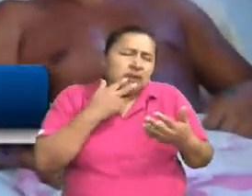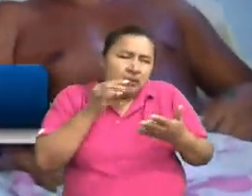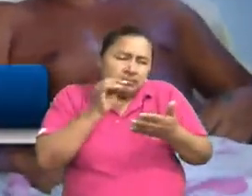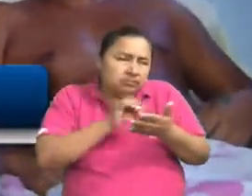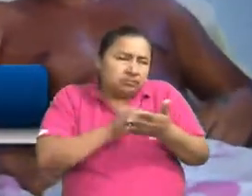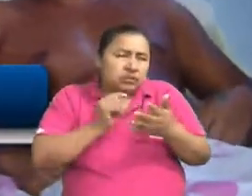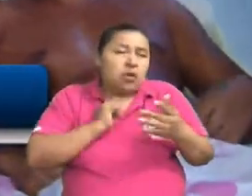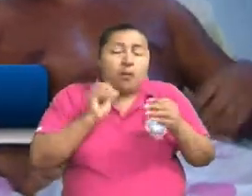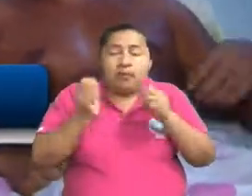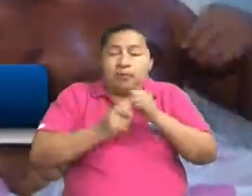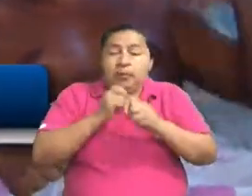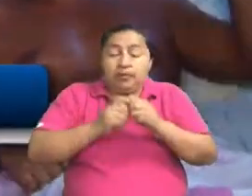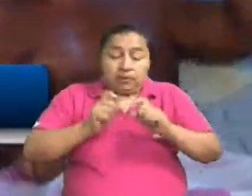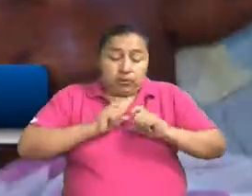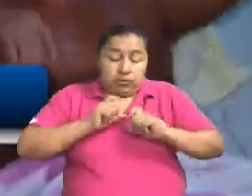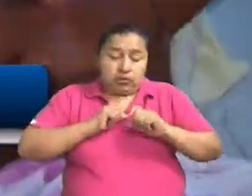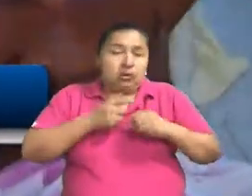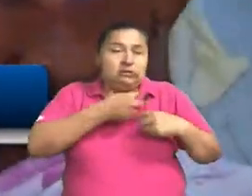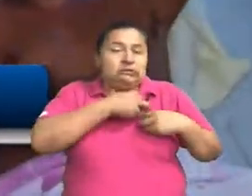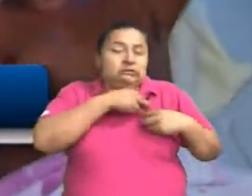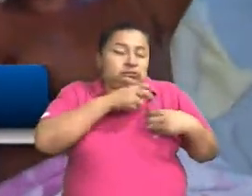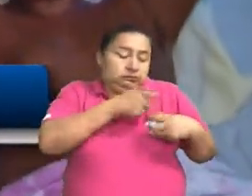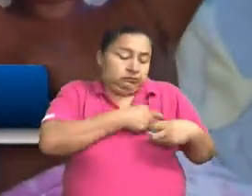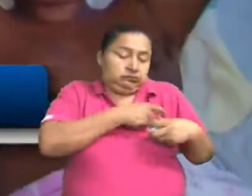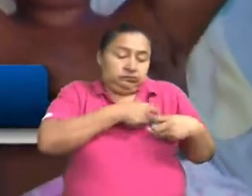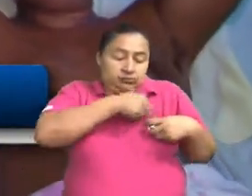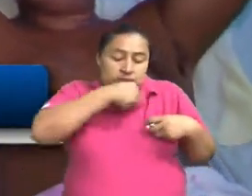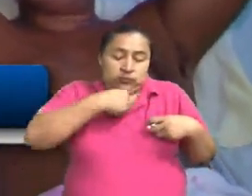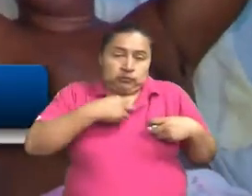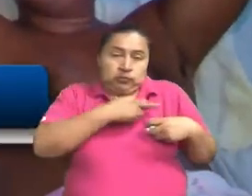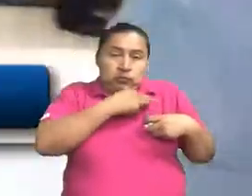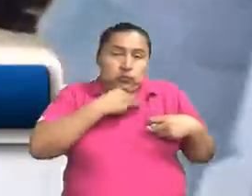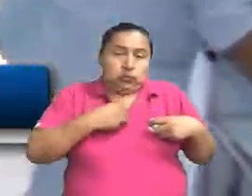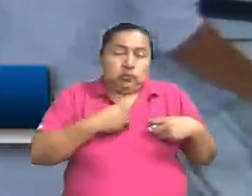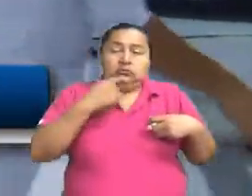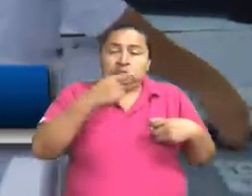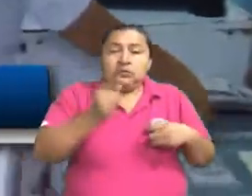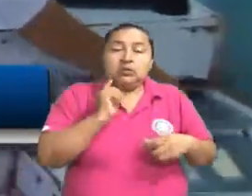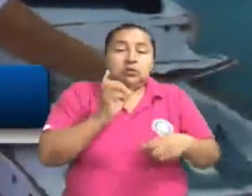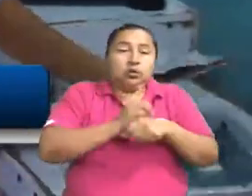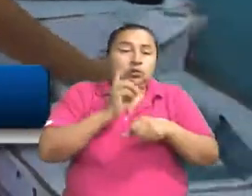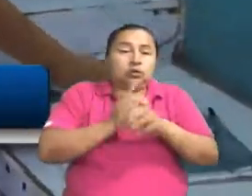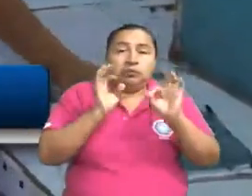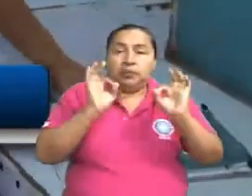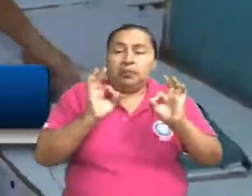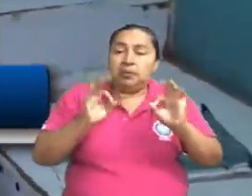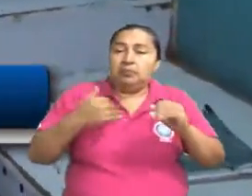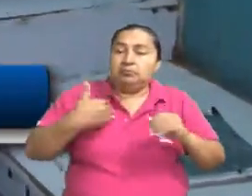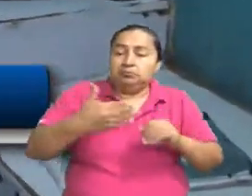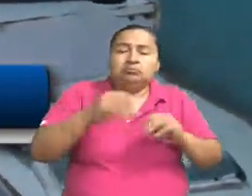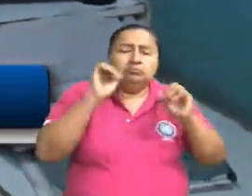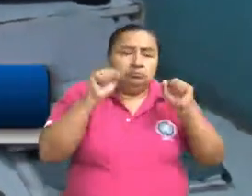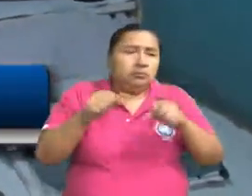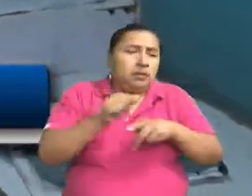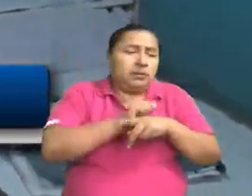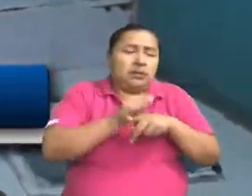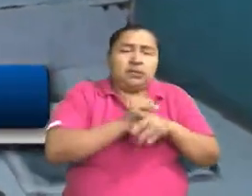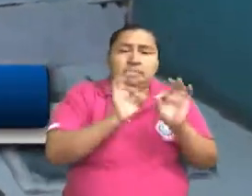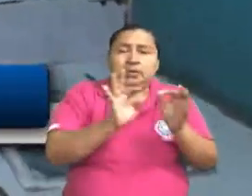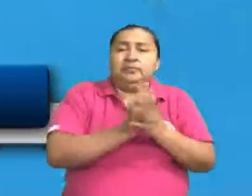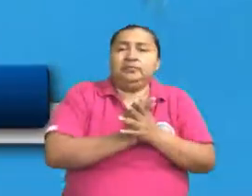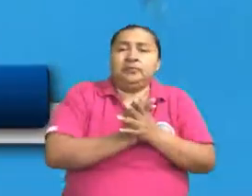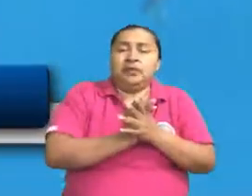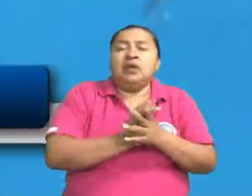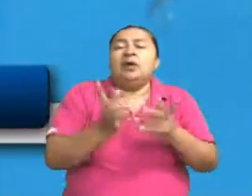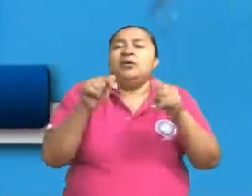del corazón. No, porque si tienen un buen umbral del dolor y todo marcha bien, pues se puede aplicar muy bien. Ahora,